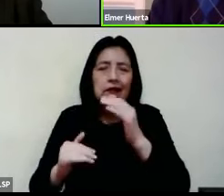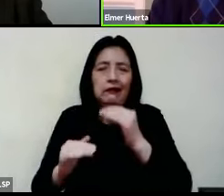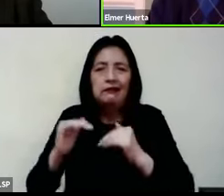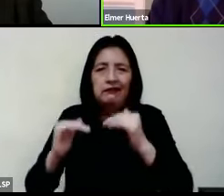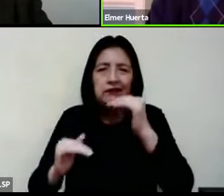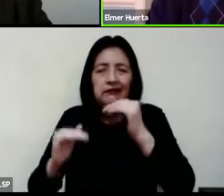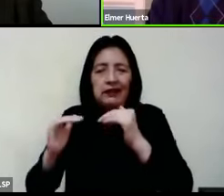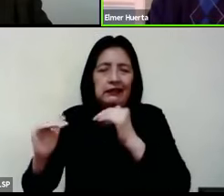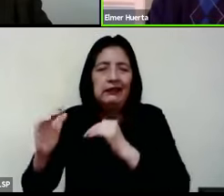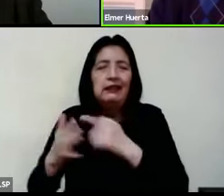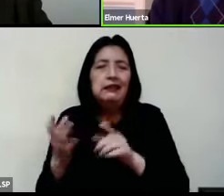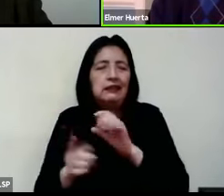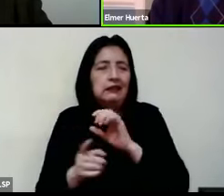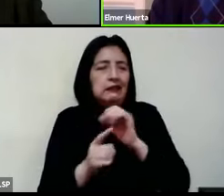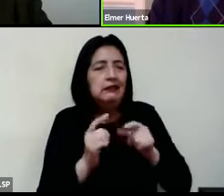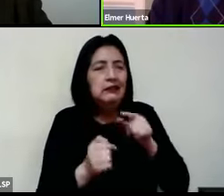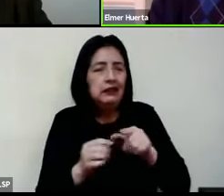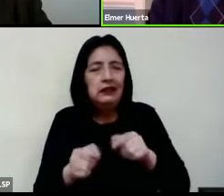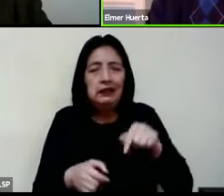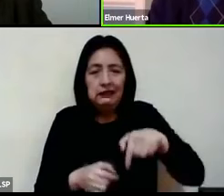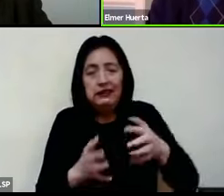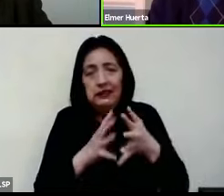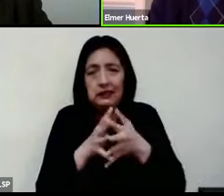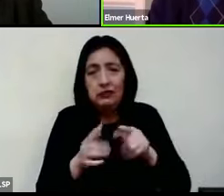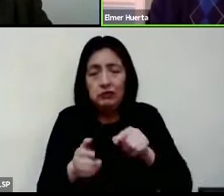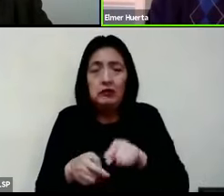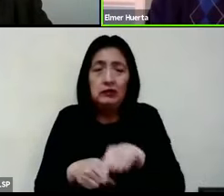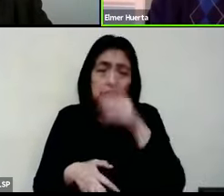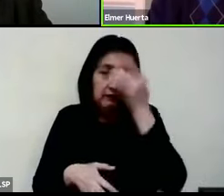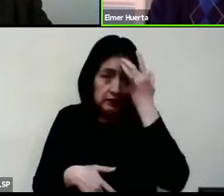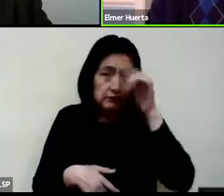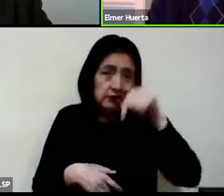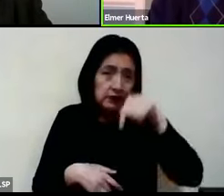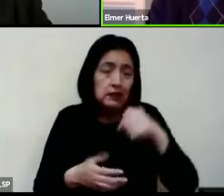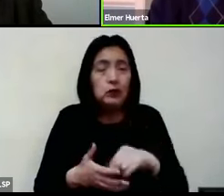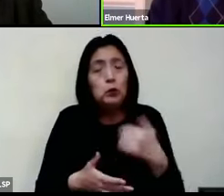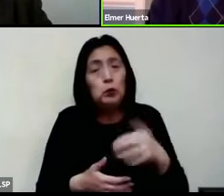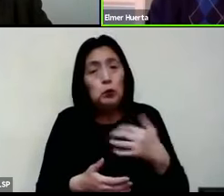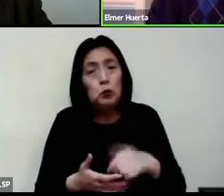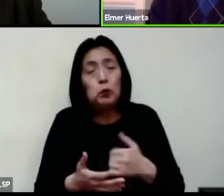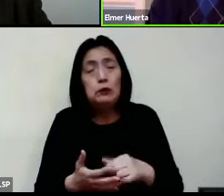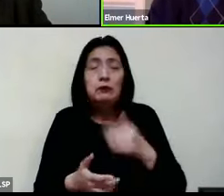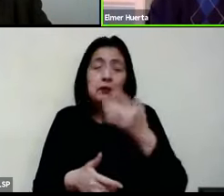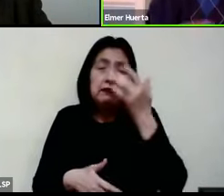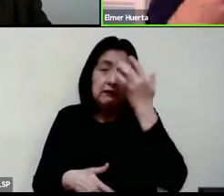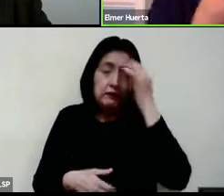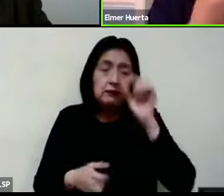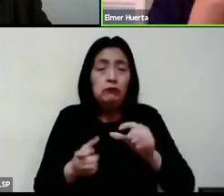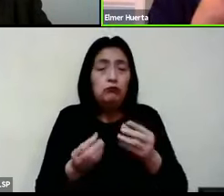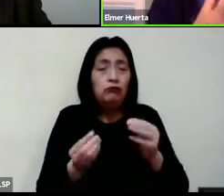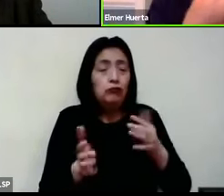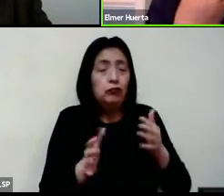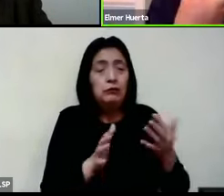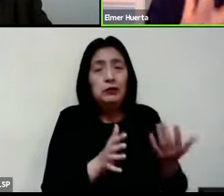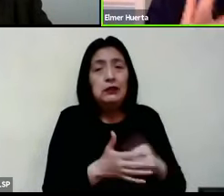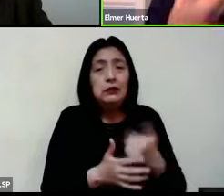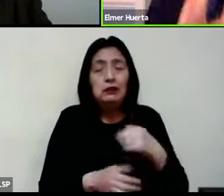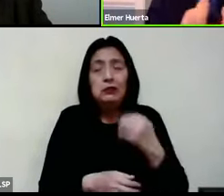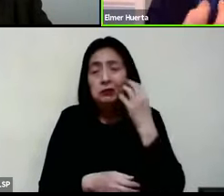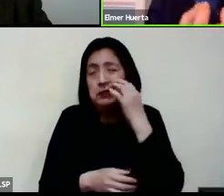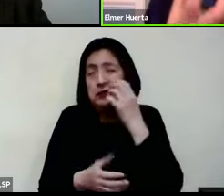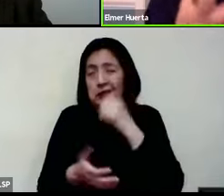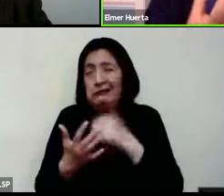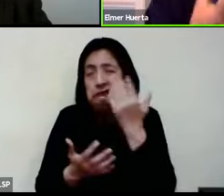ha revelado. Aquí en Estados Unidos, esta enfermedad tiene, para enfermos y para muertos, tiene un rostro marrón y un